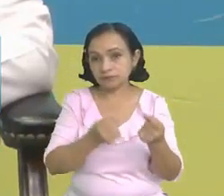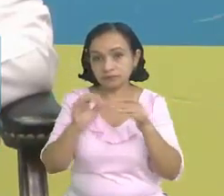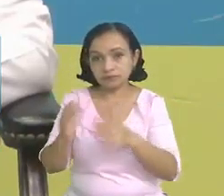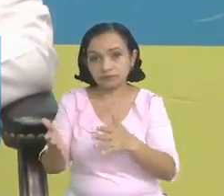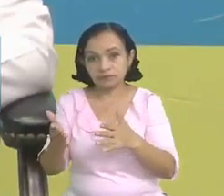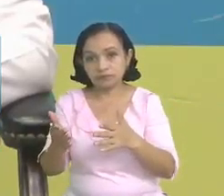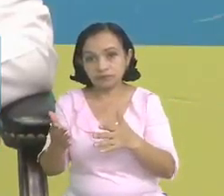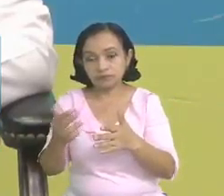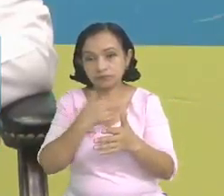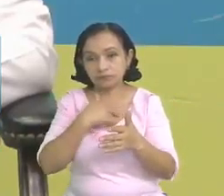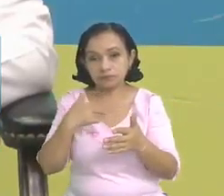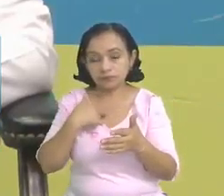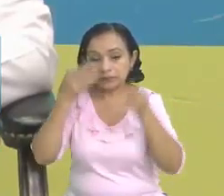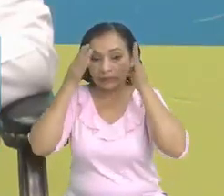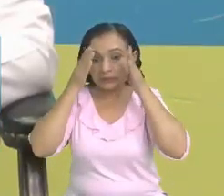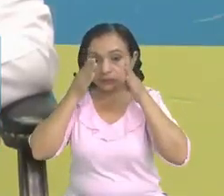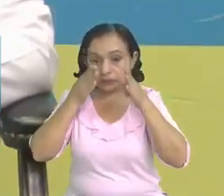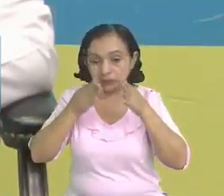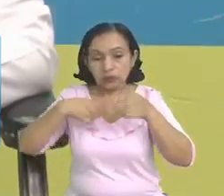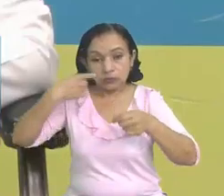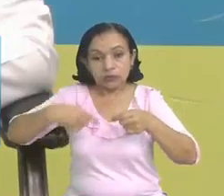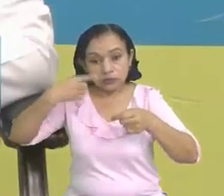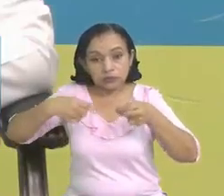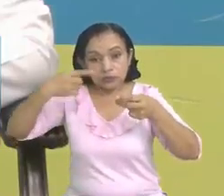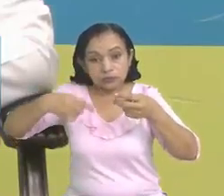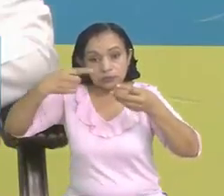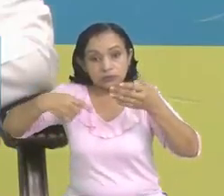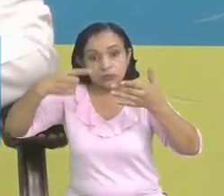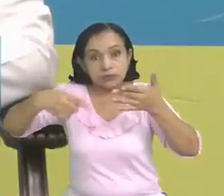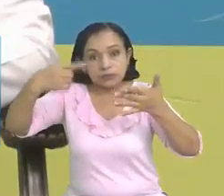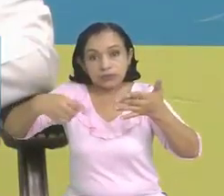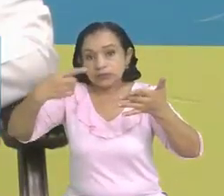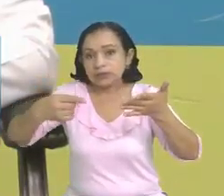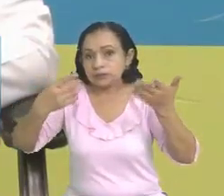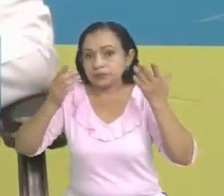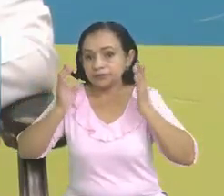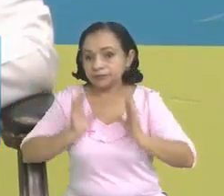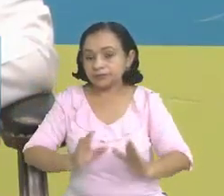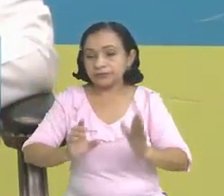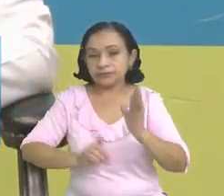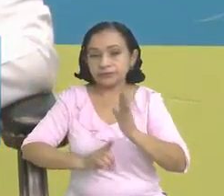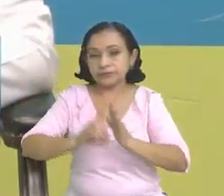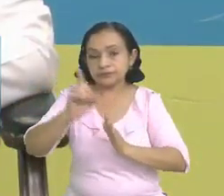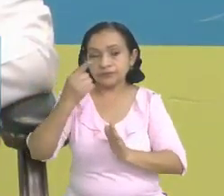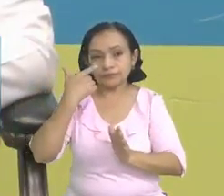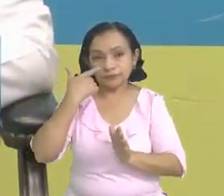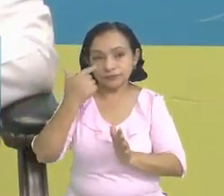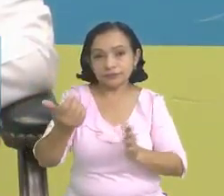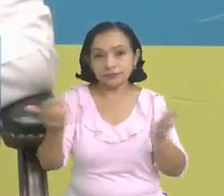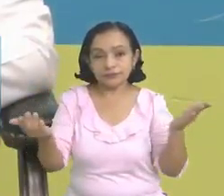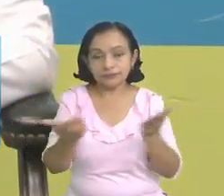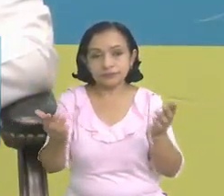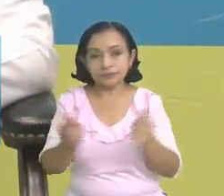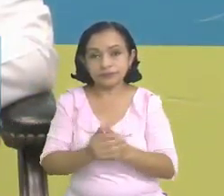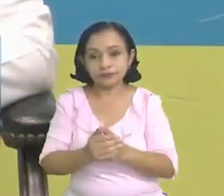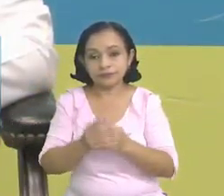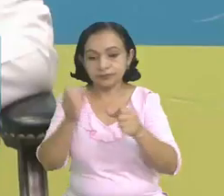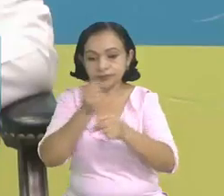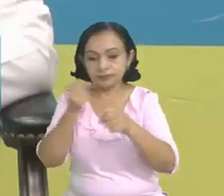pueda enfocar solamente en eso, o sea, es parte de su intimidad, es parte de su desarrollo y su reconocimiento como ser